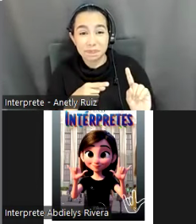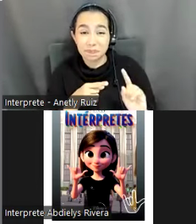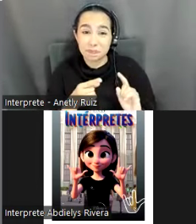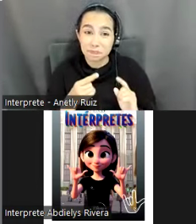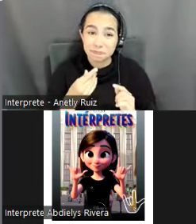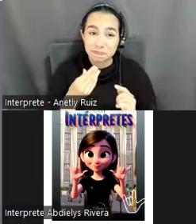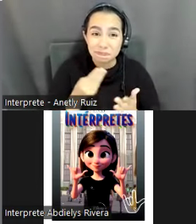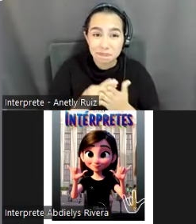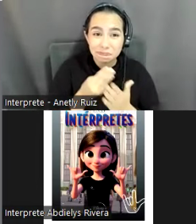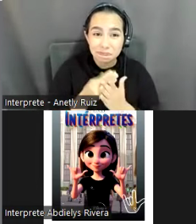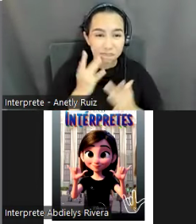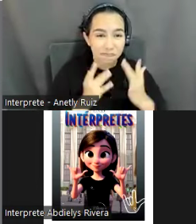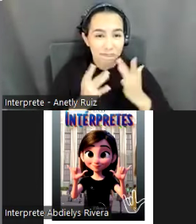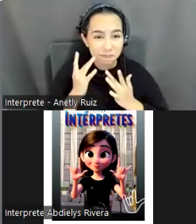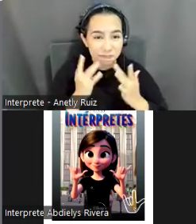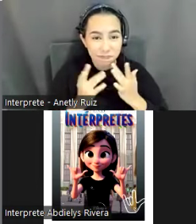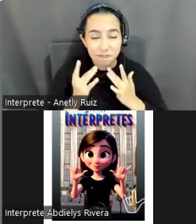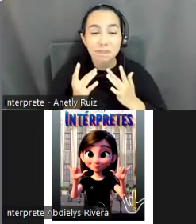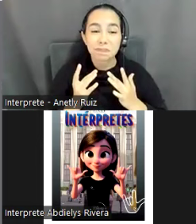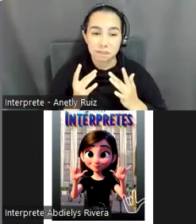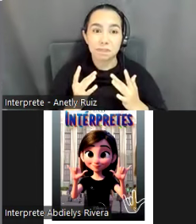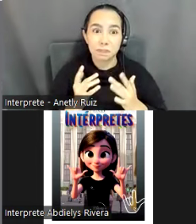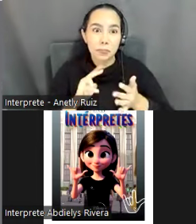un determinante social de la salud, que es ¿verdad?